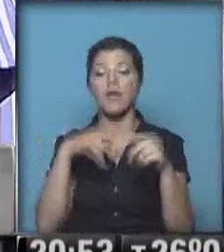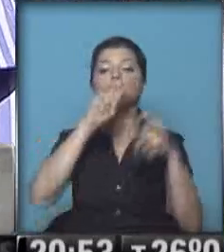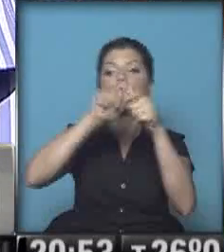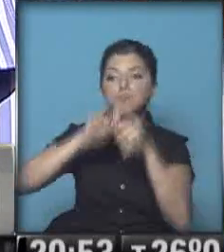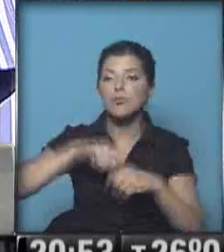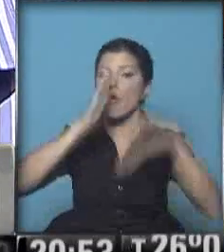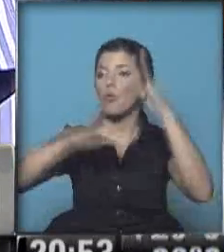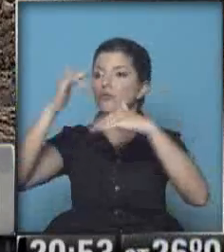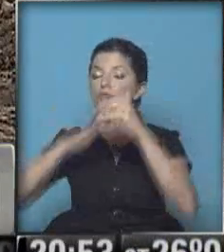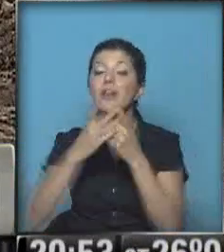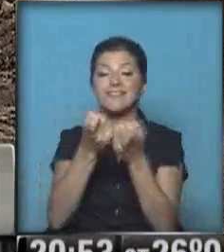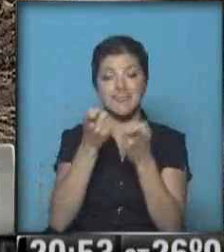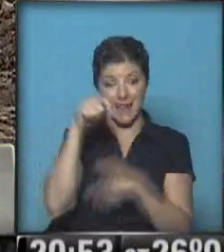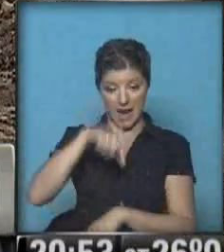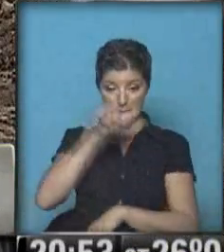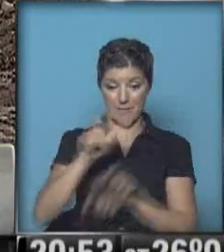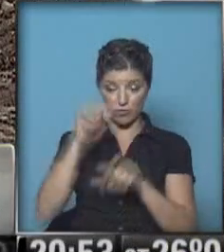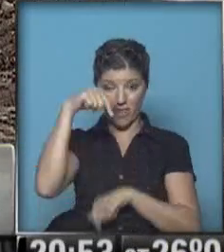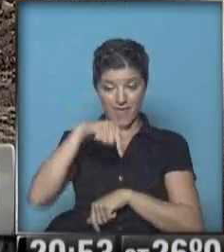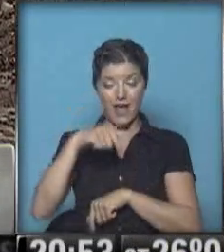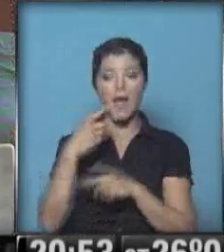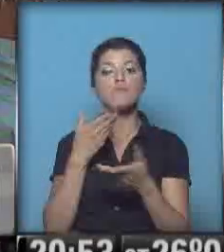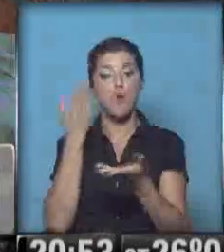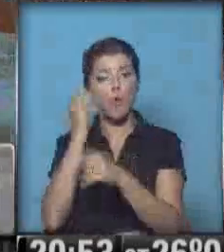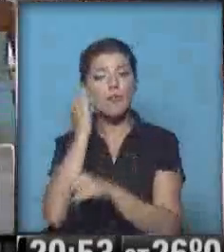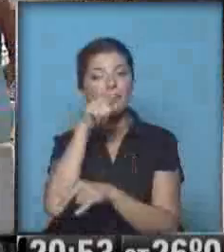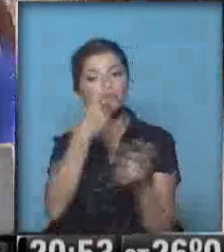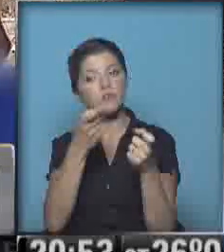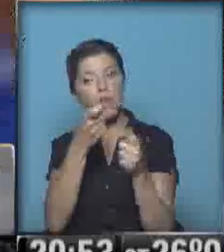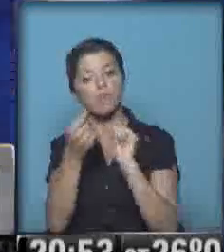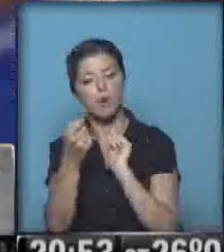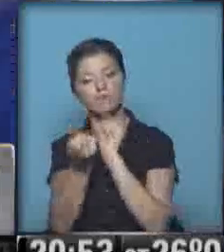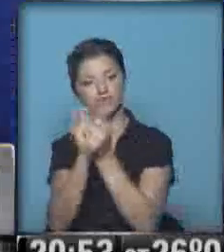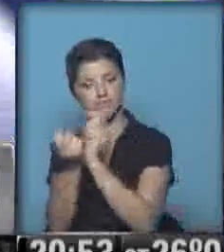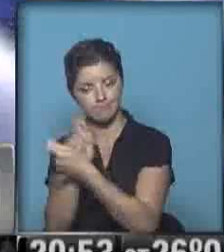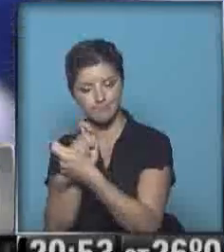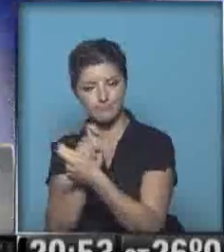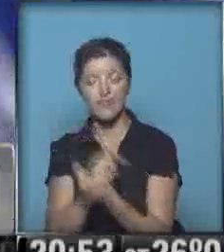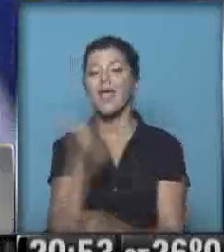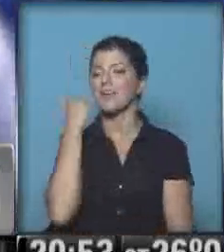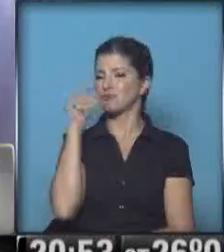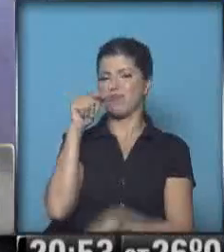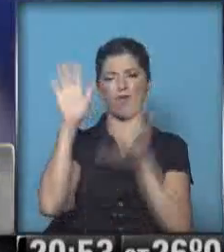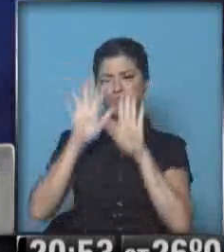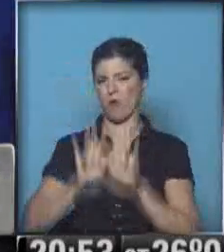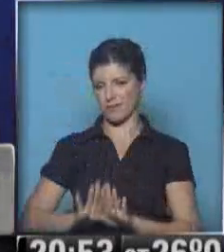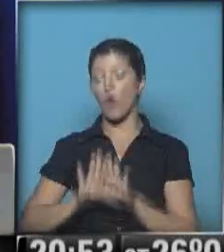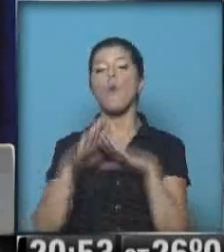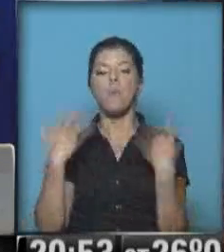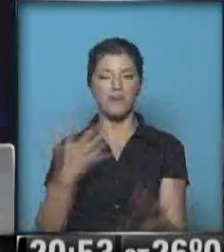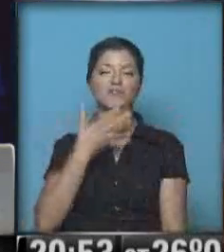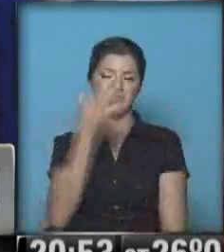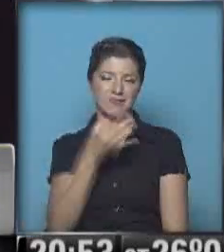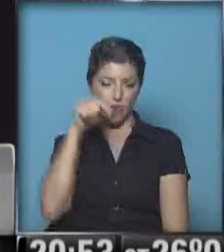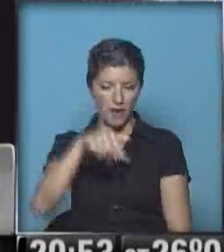y necesidades que los mismos vecinos de La Carbonilla nos fueron marcando. No, ellos ya estaban organizados y por eso también se decidió trabajar en